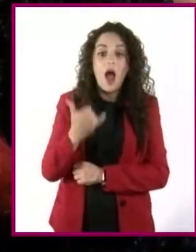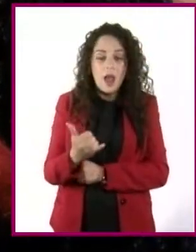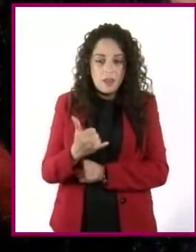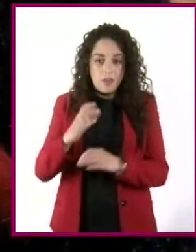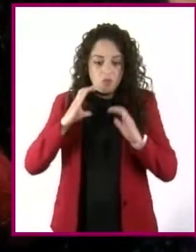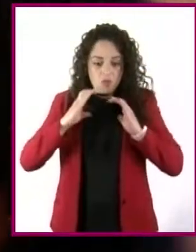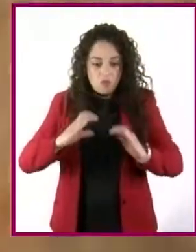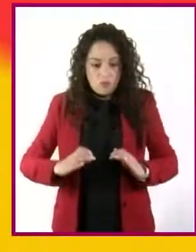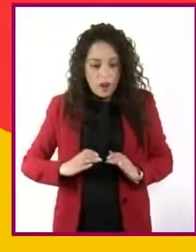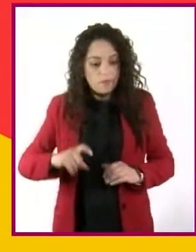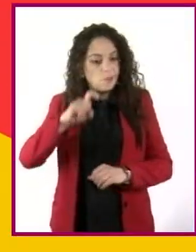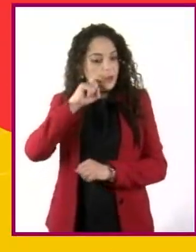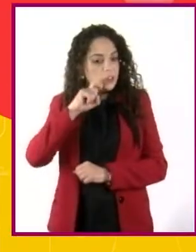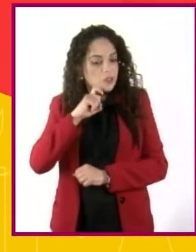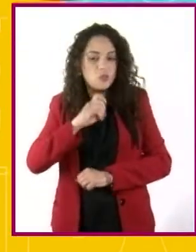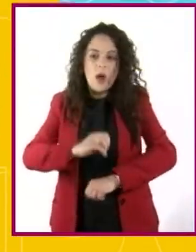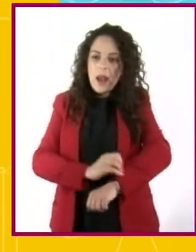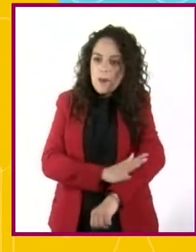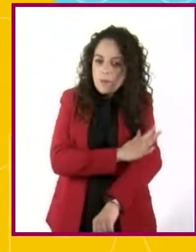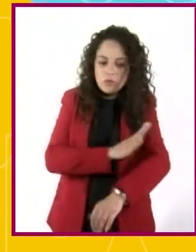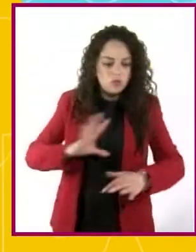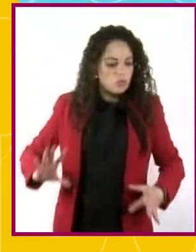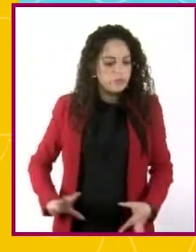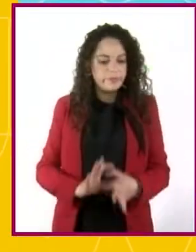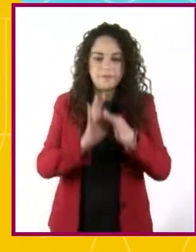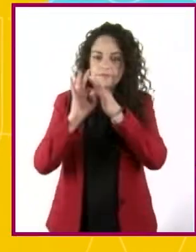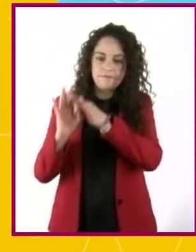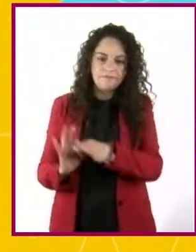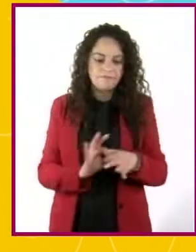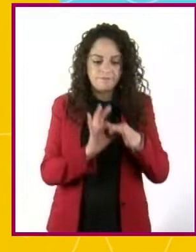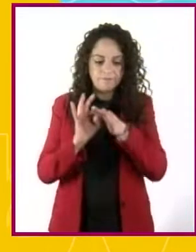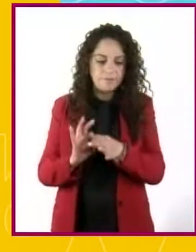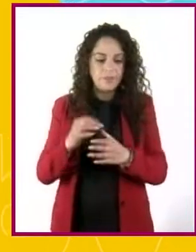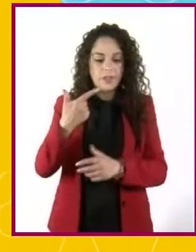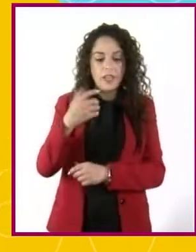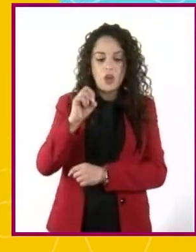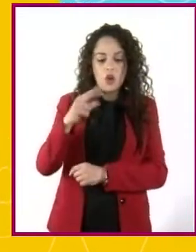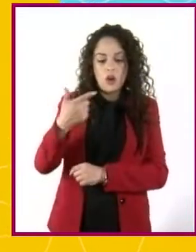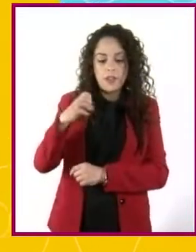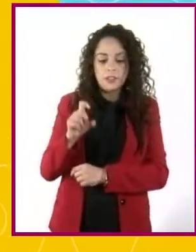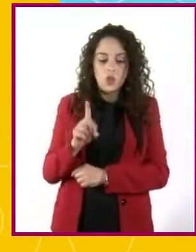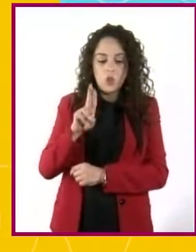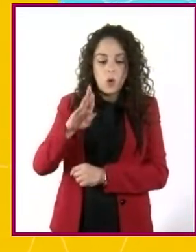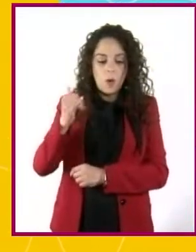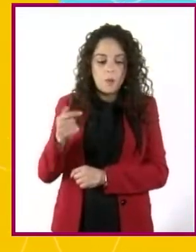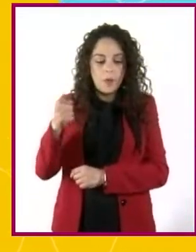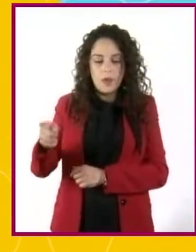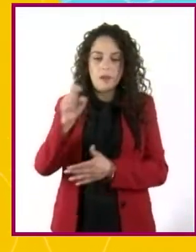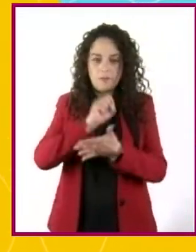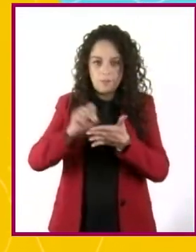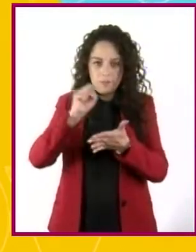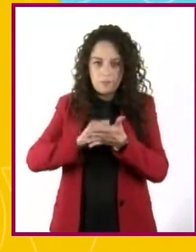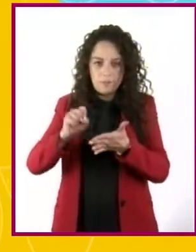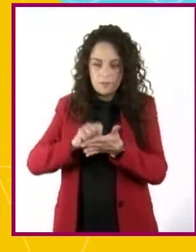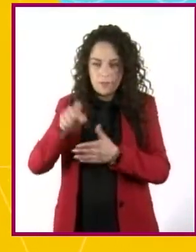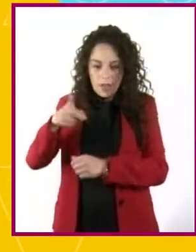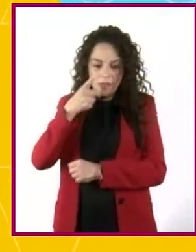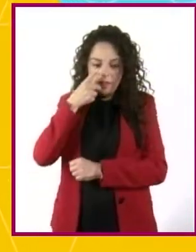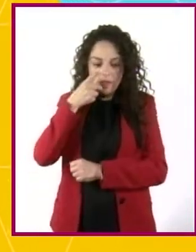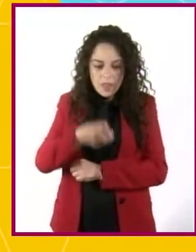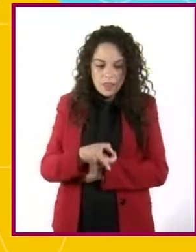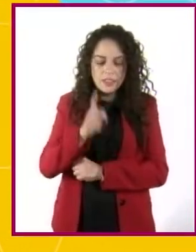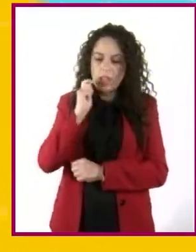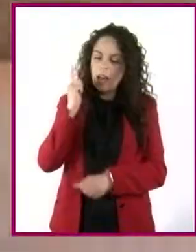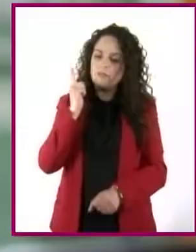y emocional. George Tooby, en su obra El amor en la Edad Media y otros ensayos, identifica